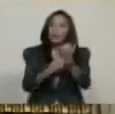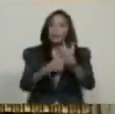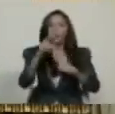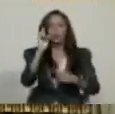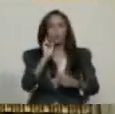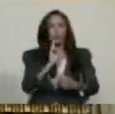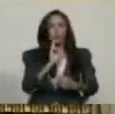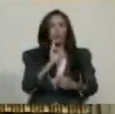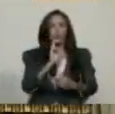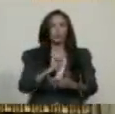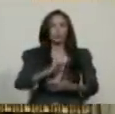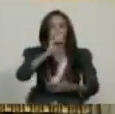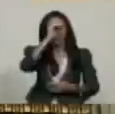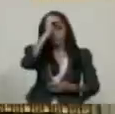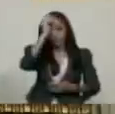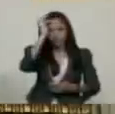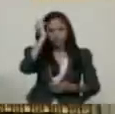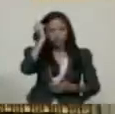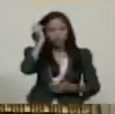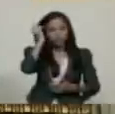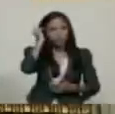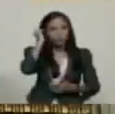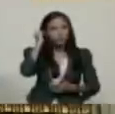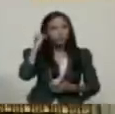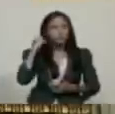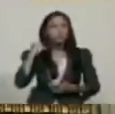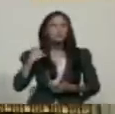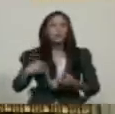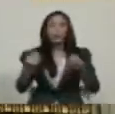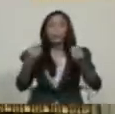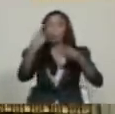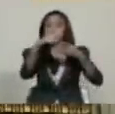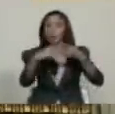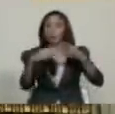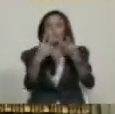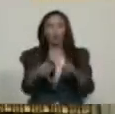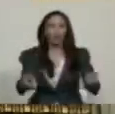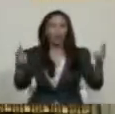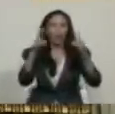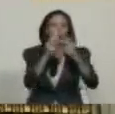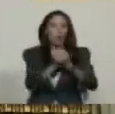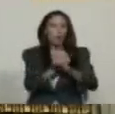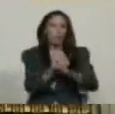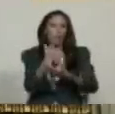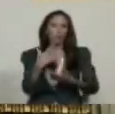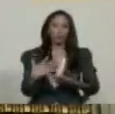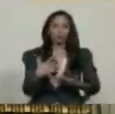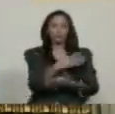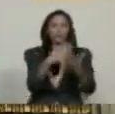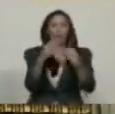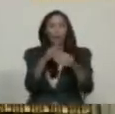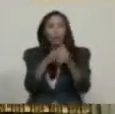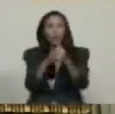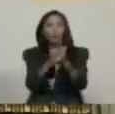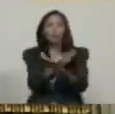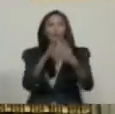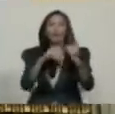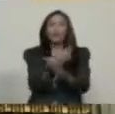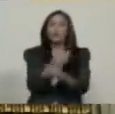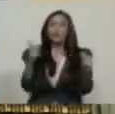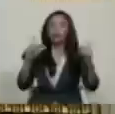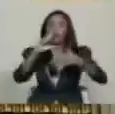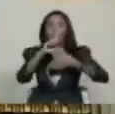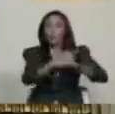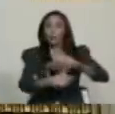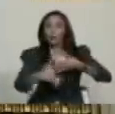generación brillante, llena de virtudes, de talentos, de valores, que condujo la libertad suramericana y